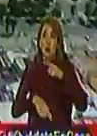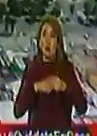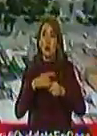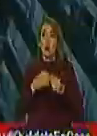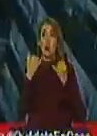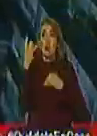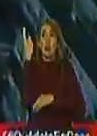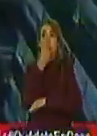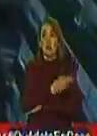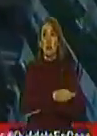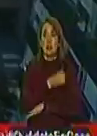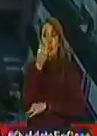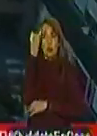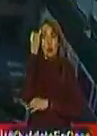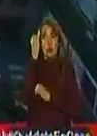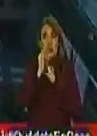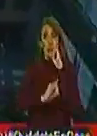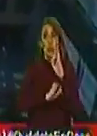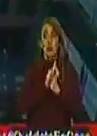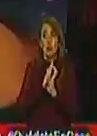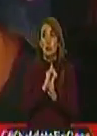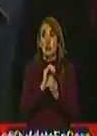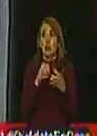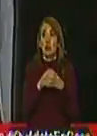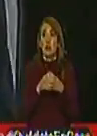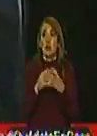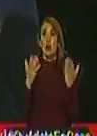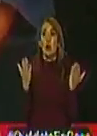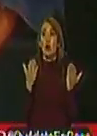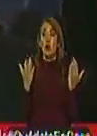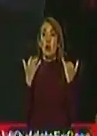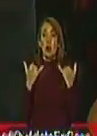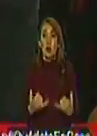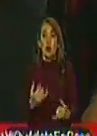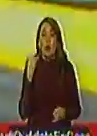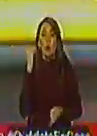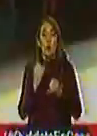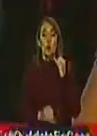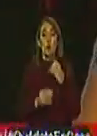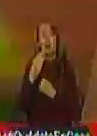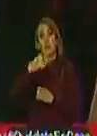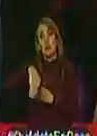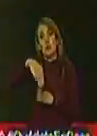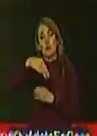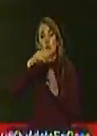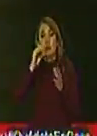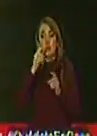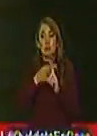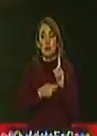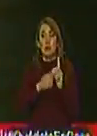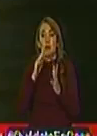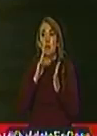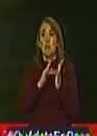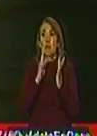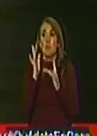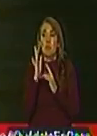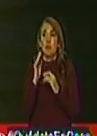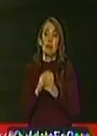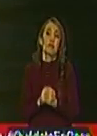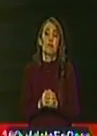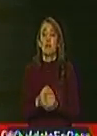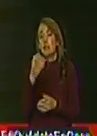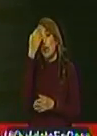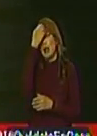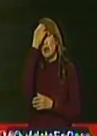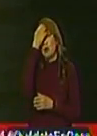Día Internacional de la Concienciación sobre el Ruido, que se conmemora el último miércoles del mes de abril. Esto tiene que ver mucho con educación